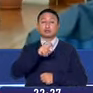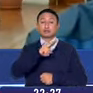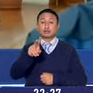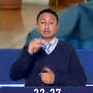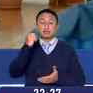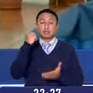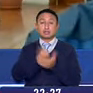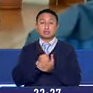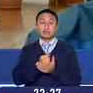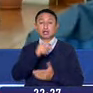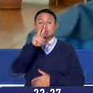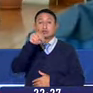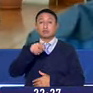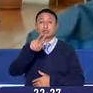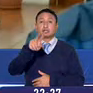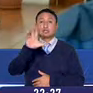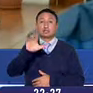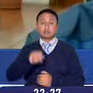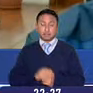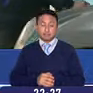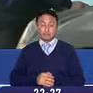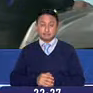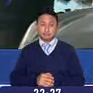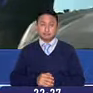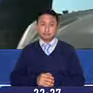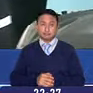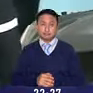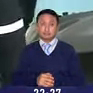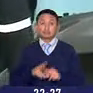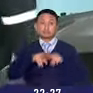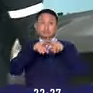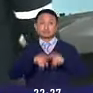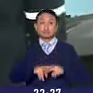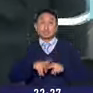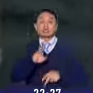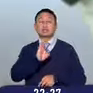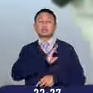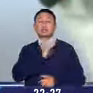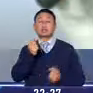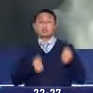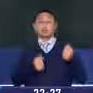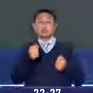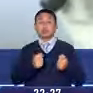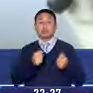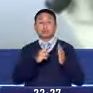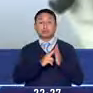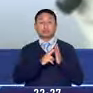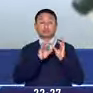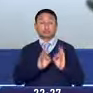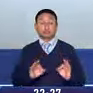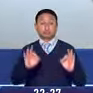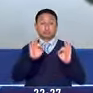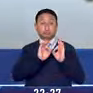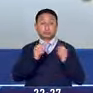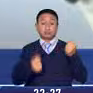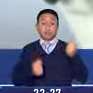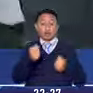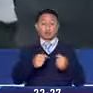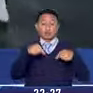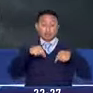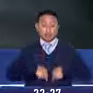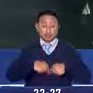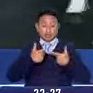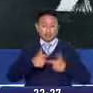de 2023, el valor de matrícula e infracciones de tránsito. La revisión técnica vehicular es requisito indispensable para que los